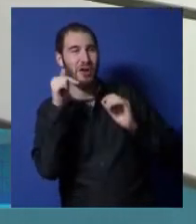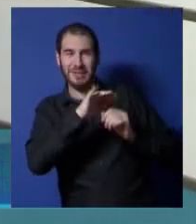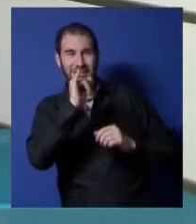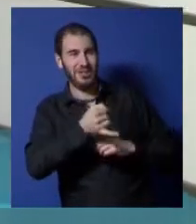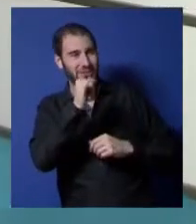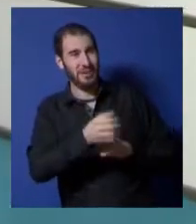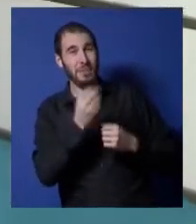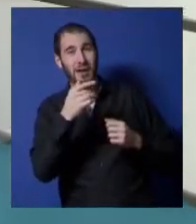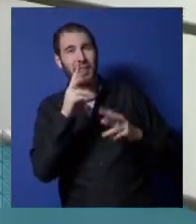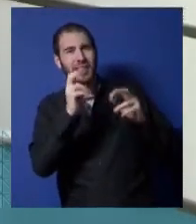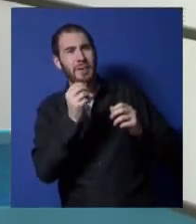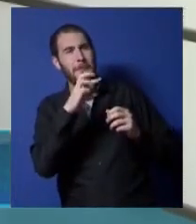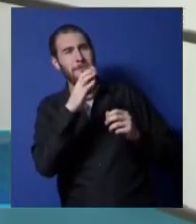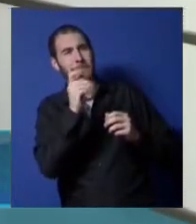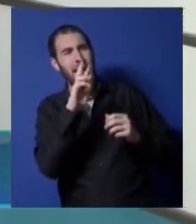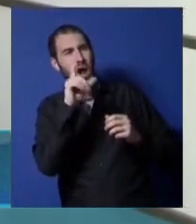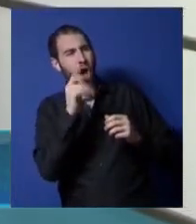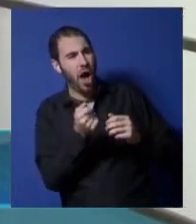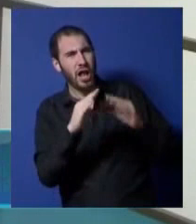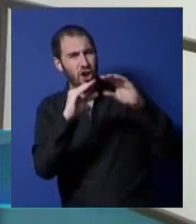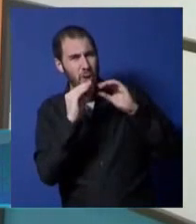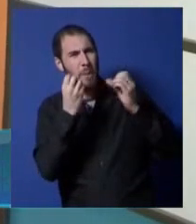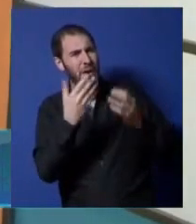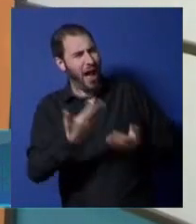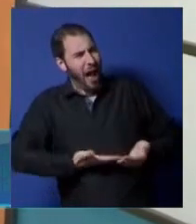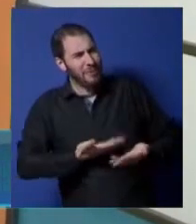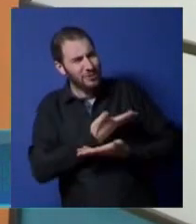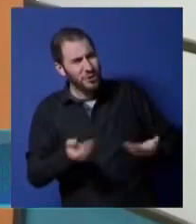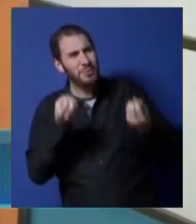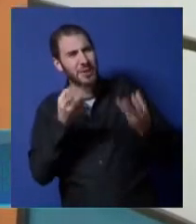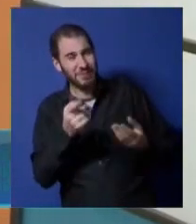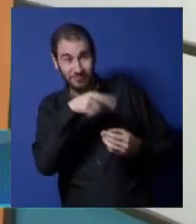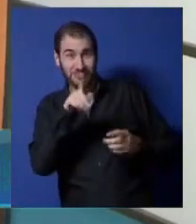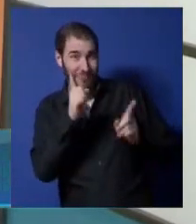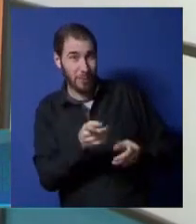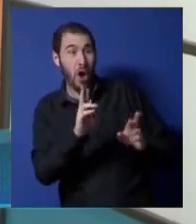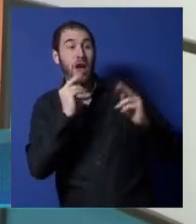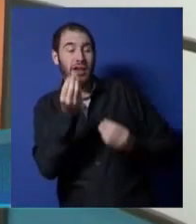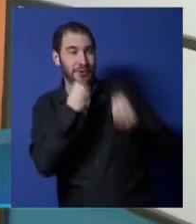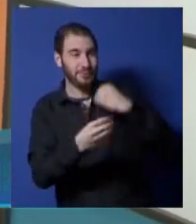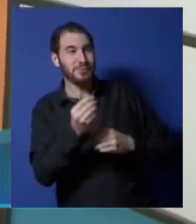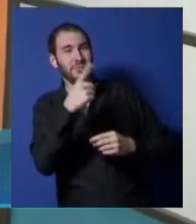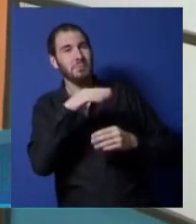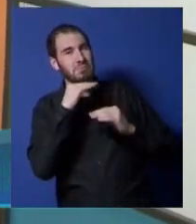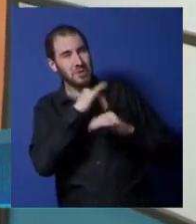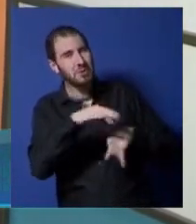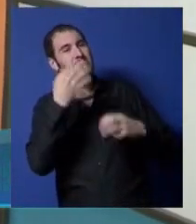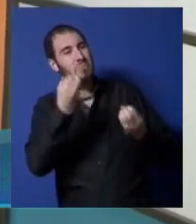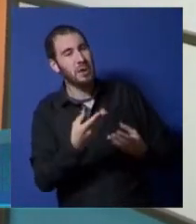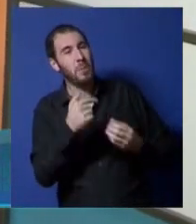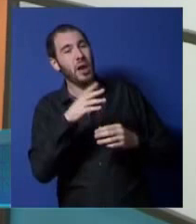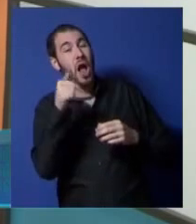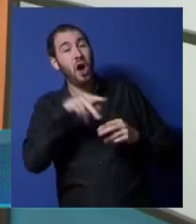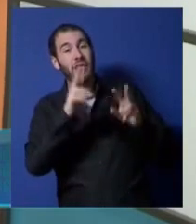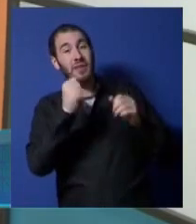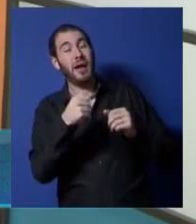Barloa. ¿Por qué estamos hablando del Papito Barloa y de lomitos y que nos da hambre a todos? Seguramente ustedes también, ojalá estén comiendo y disfrutando el noticiero, porque hoy la columna